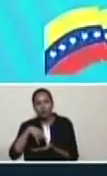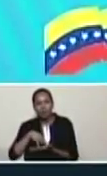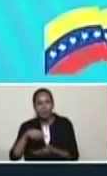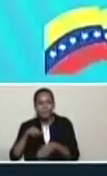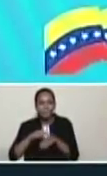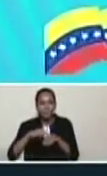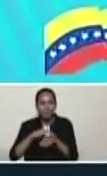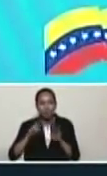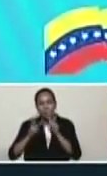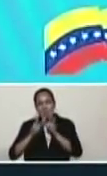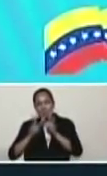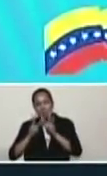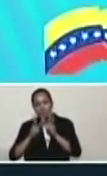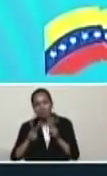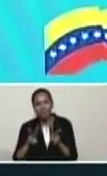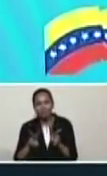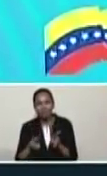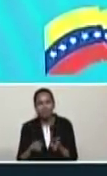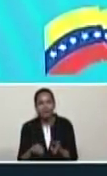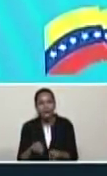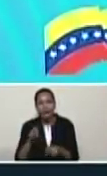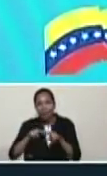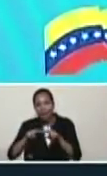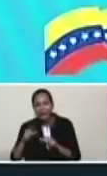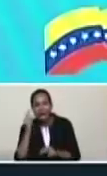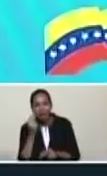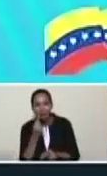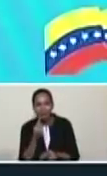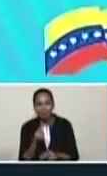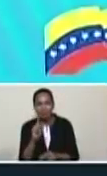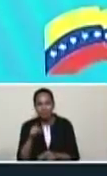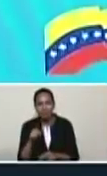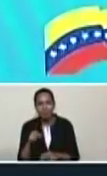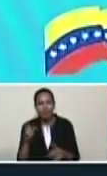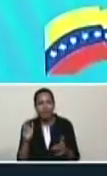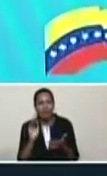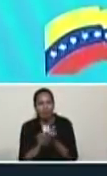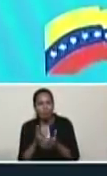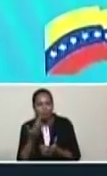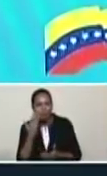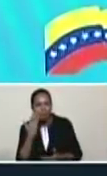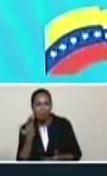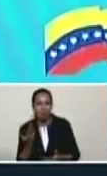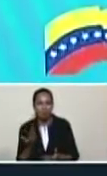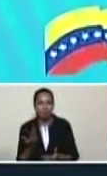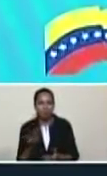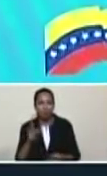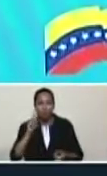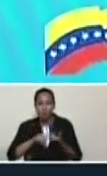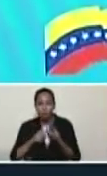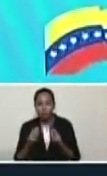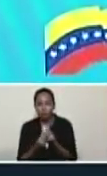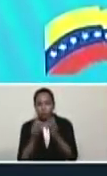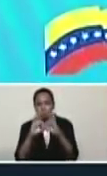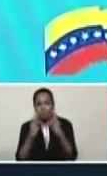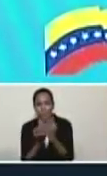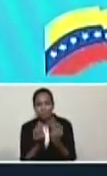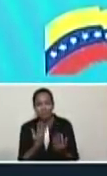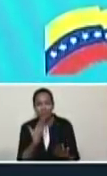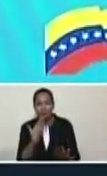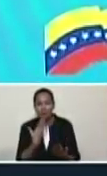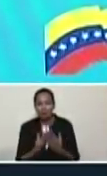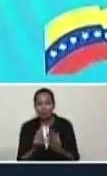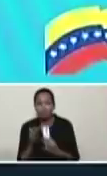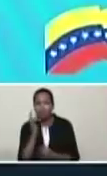Villarroel, a Marisol, la jefa de casa, Marisol y su esposo, que está muy agradecido de la